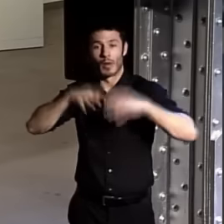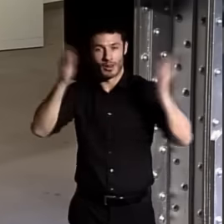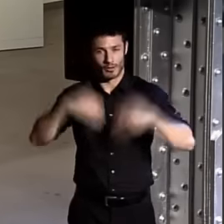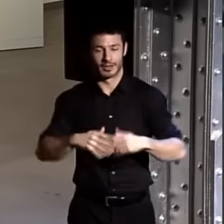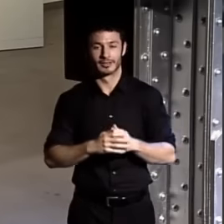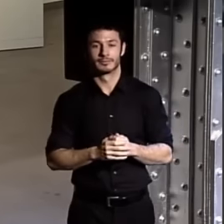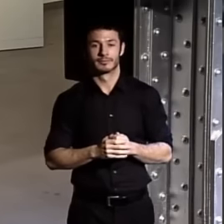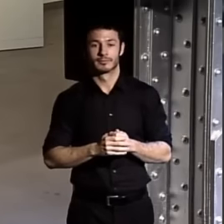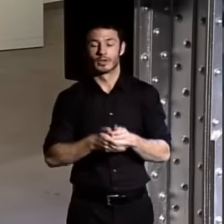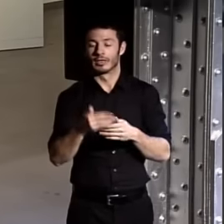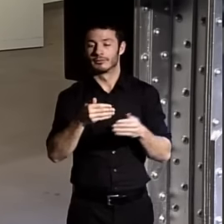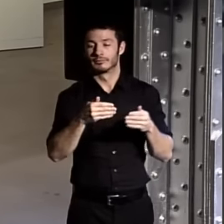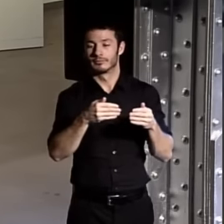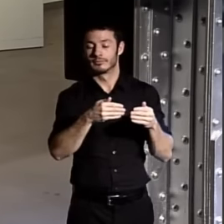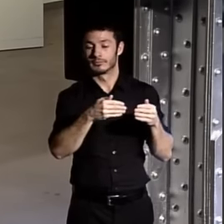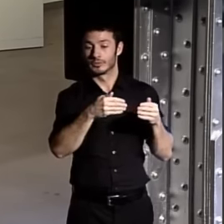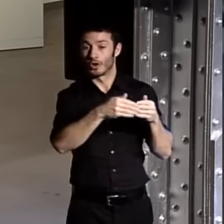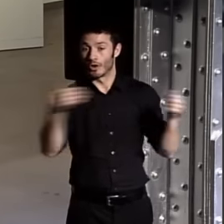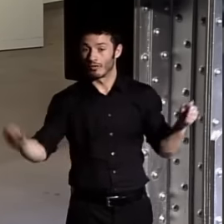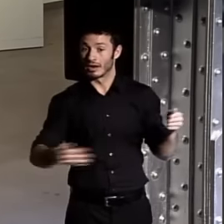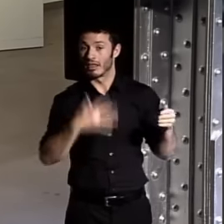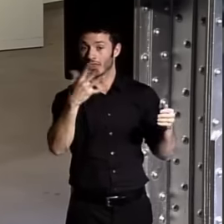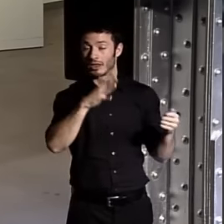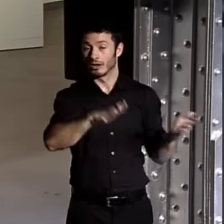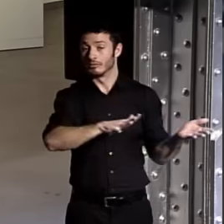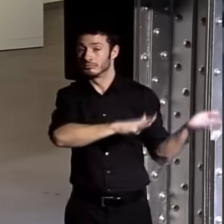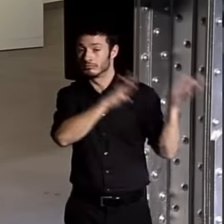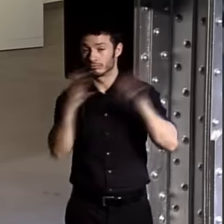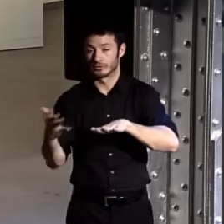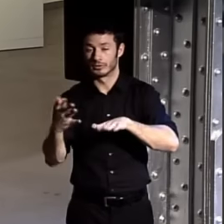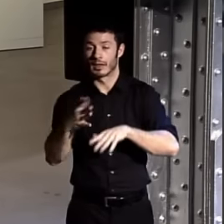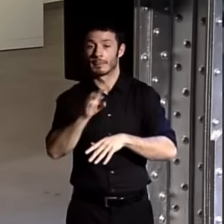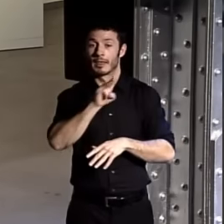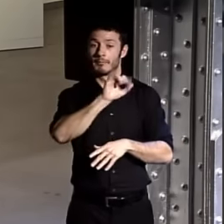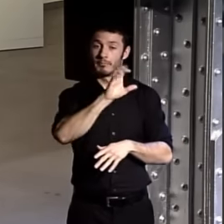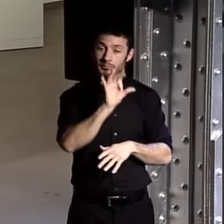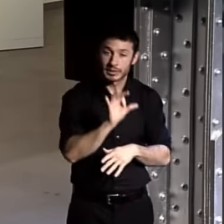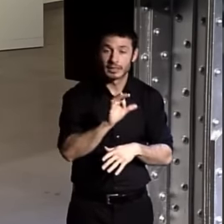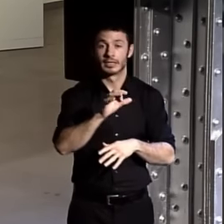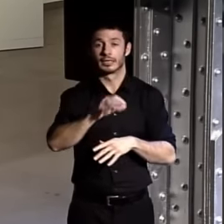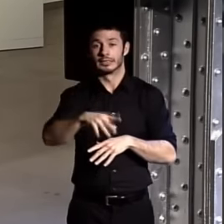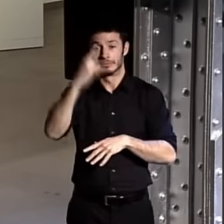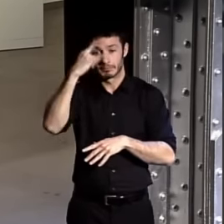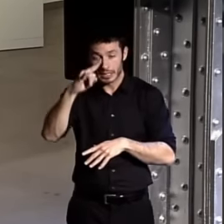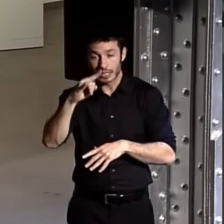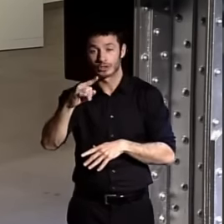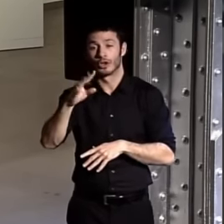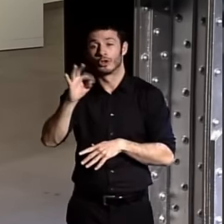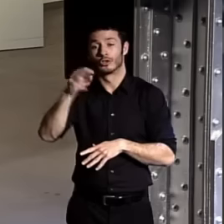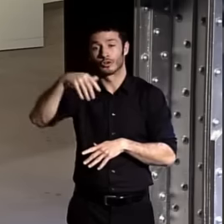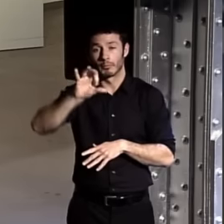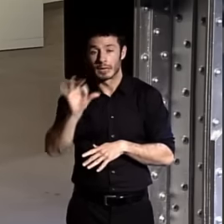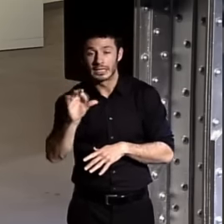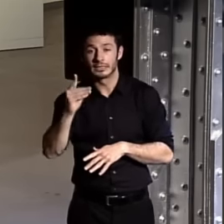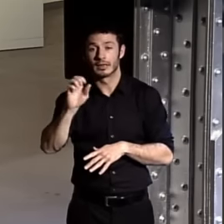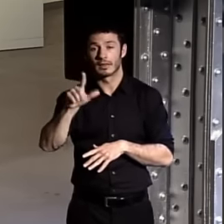que han versionado está magrit está tapies está Roberto mata está del Bo está Picasso y y creo